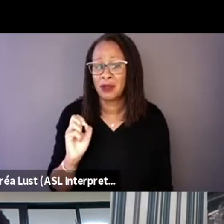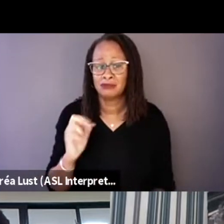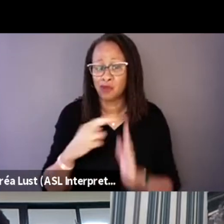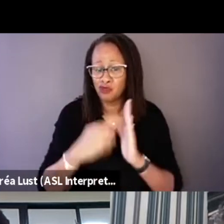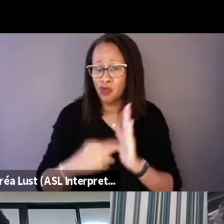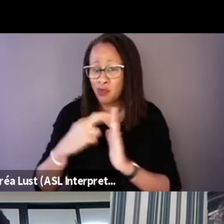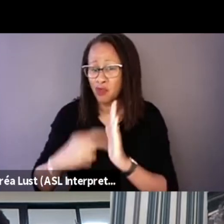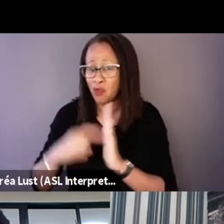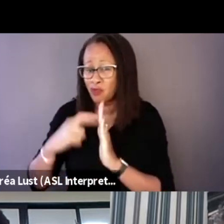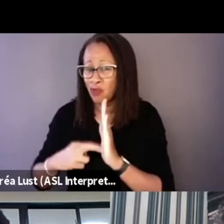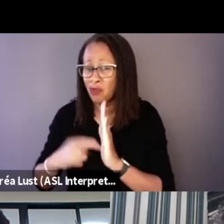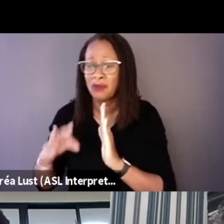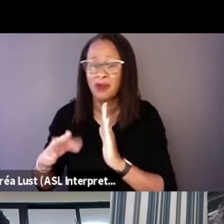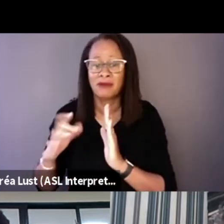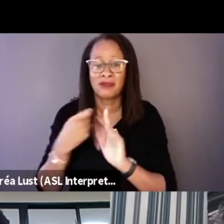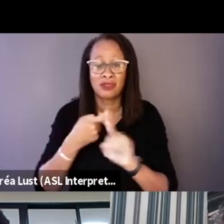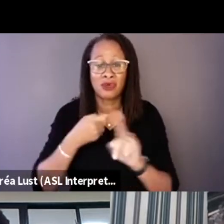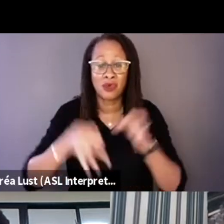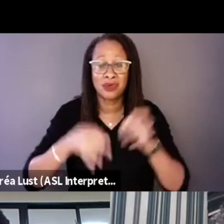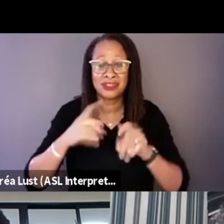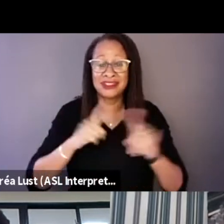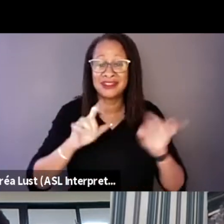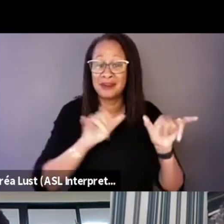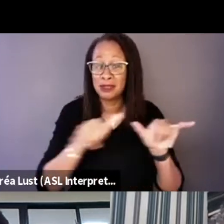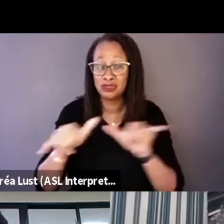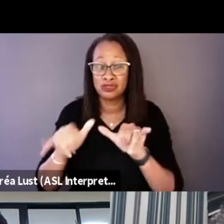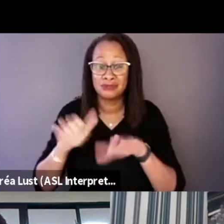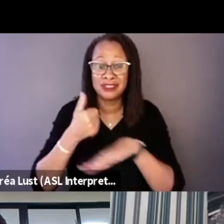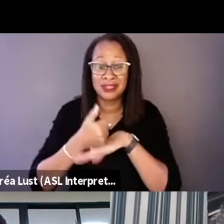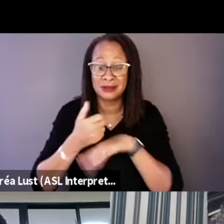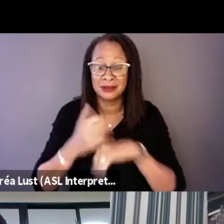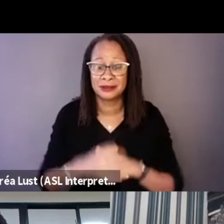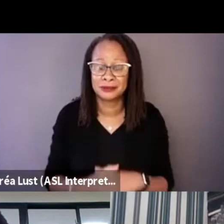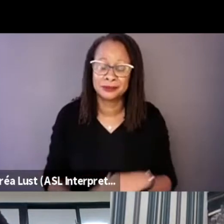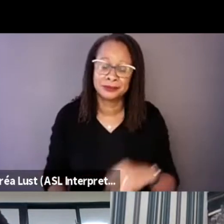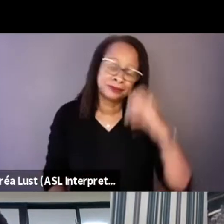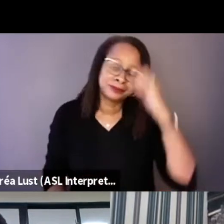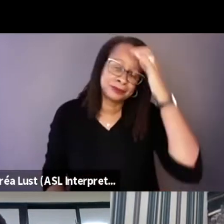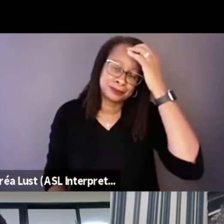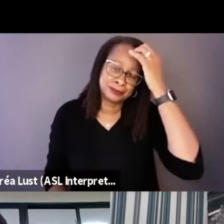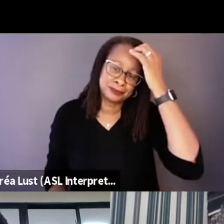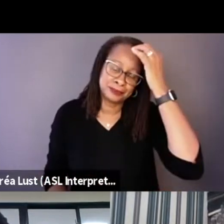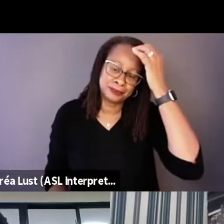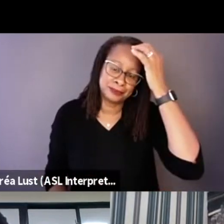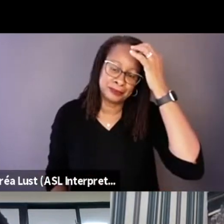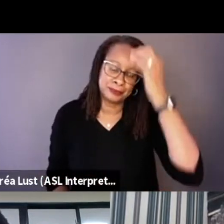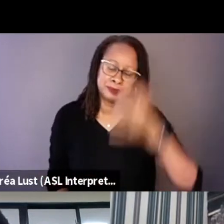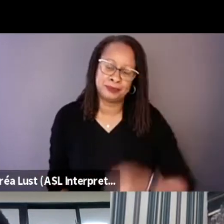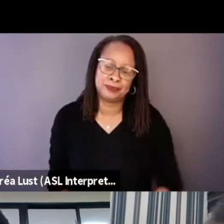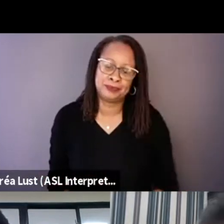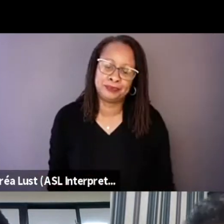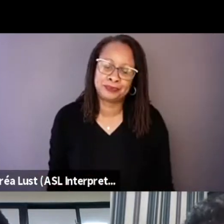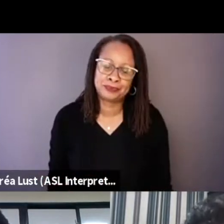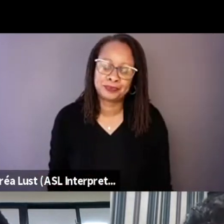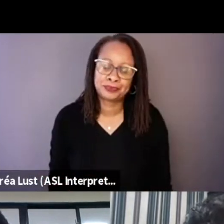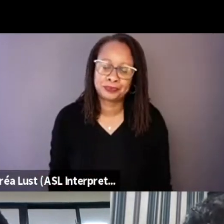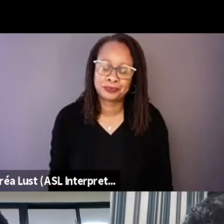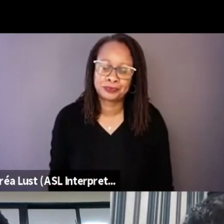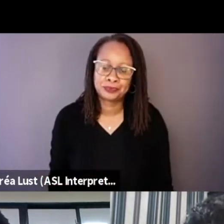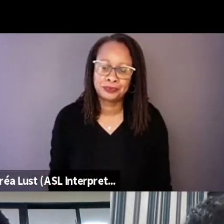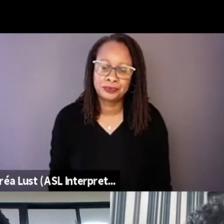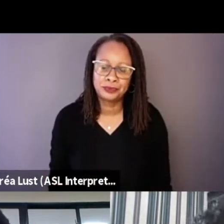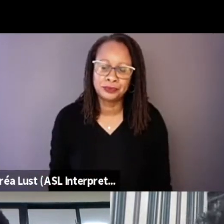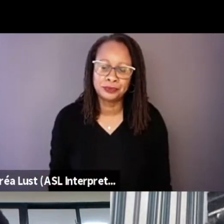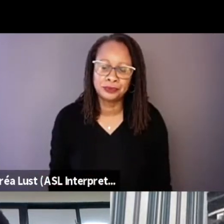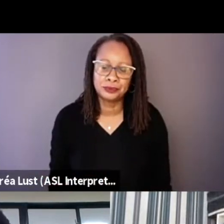the court, all of these different measures. Todas las medidas que estamos viviendo ahora, incluso actualmente, toda